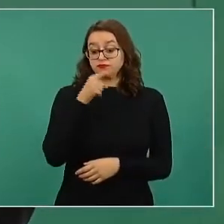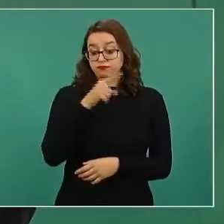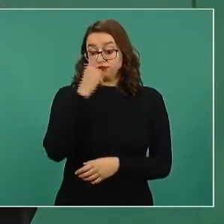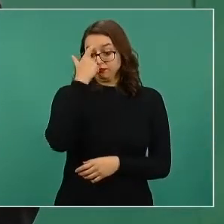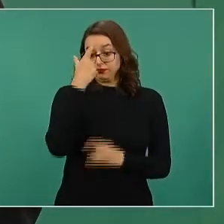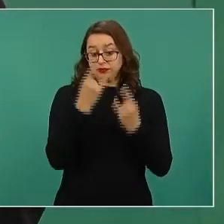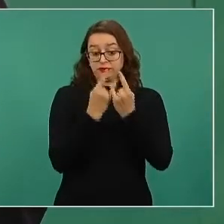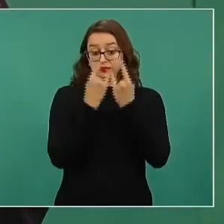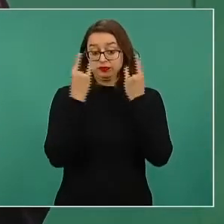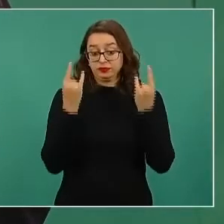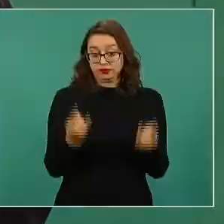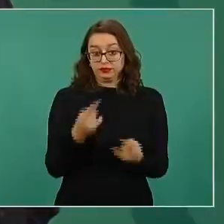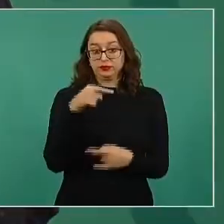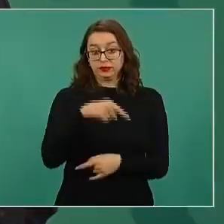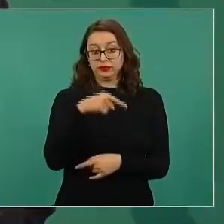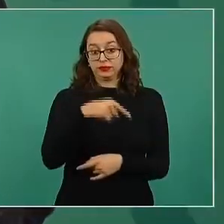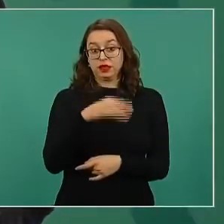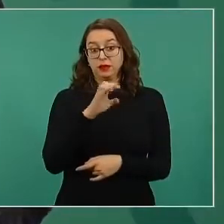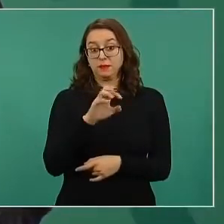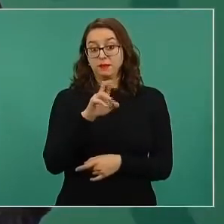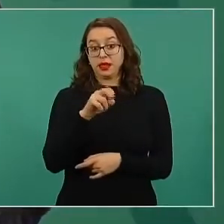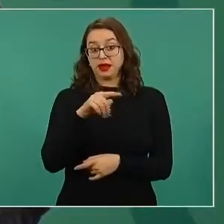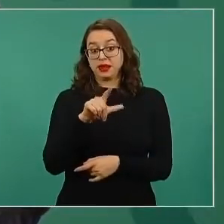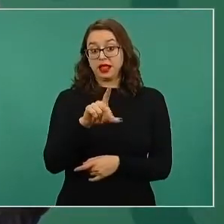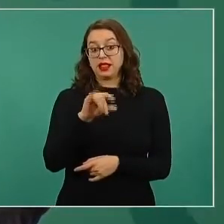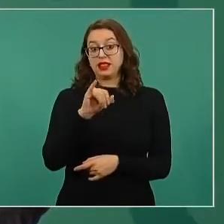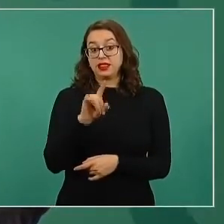la Nueva España,